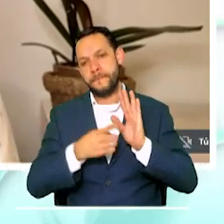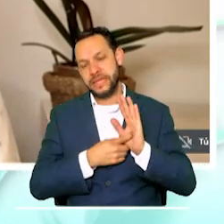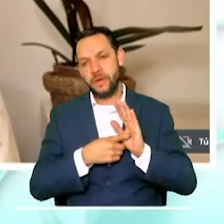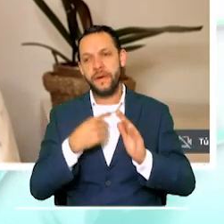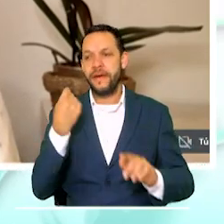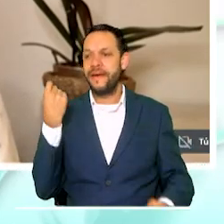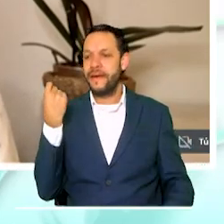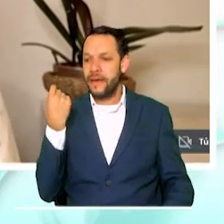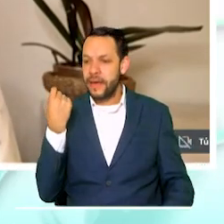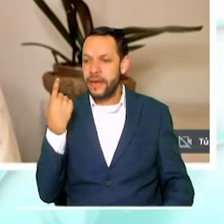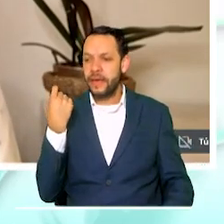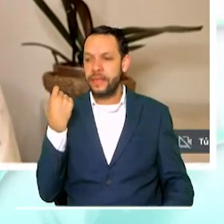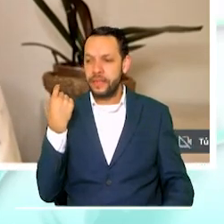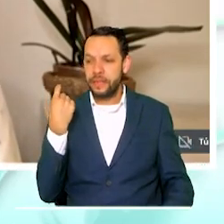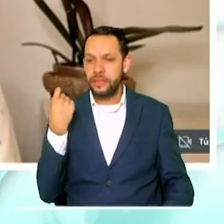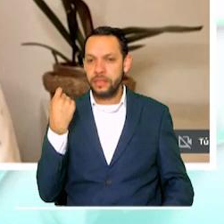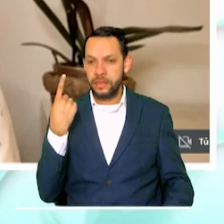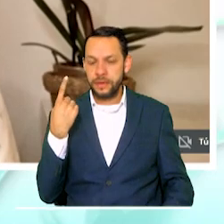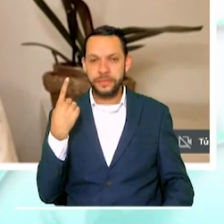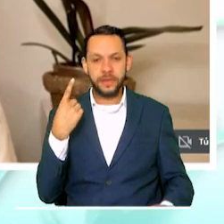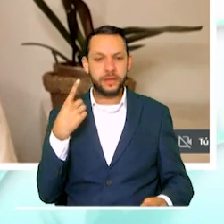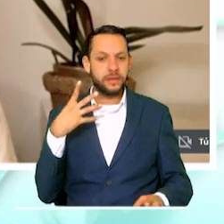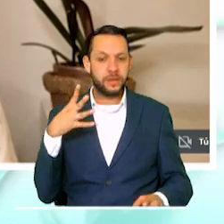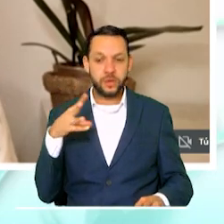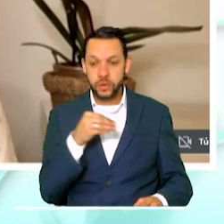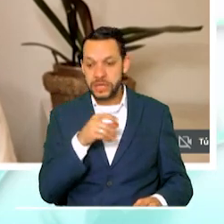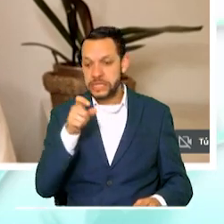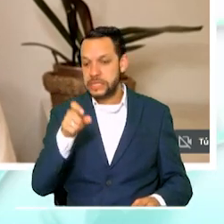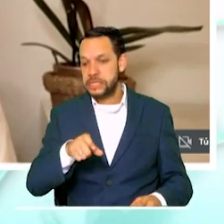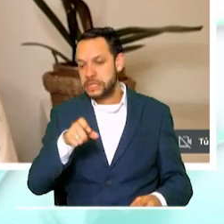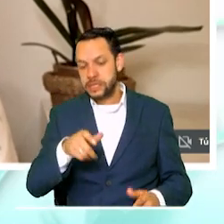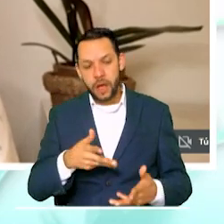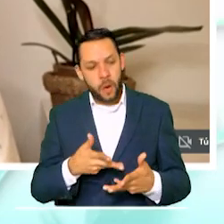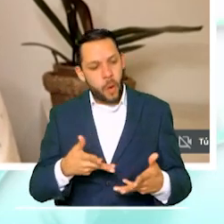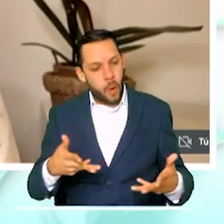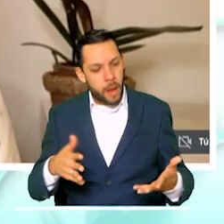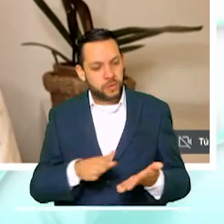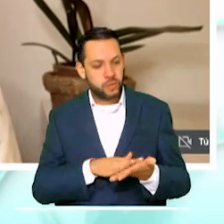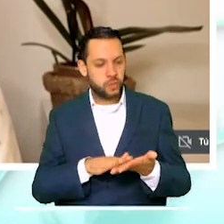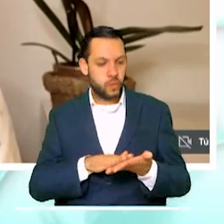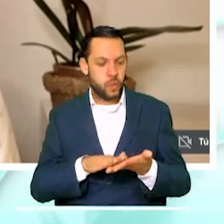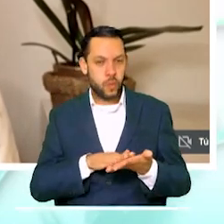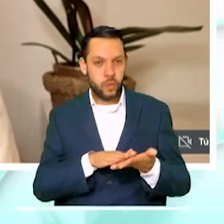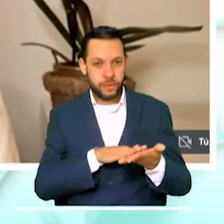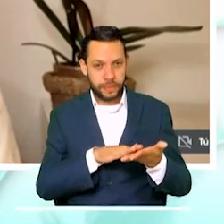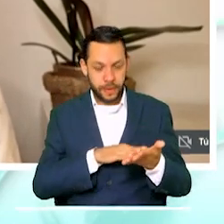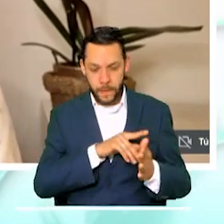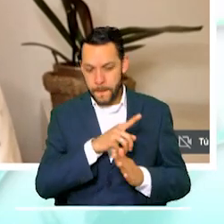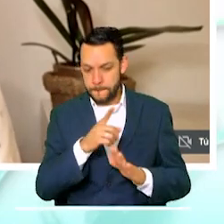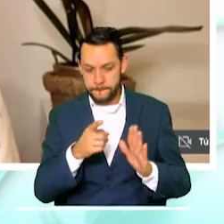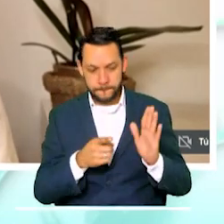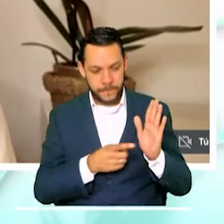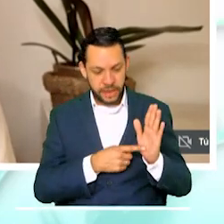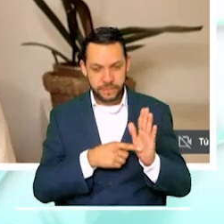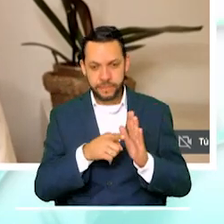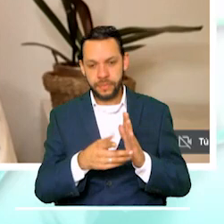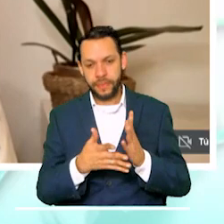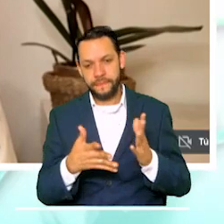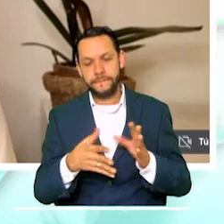comprendiendo que no podemos transformar muchos de esos sonidos, hacen parte de este presente, de tu